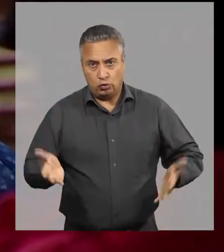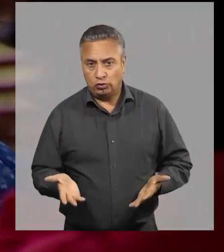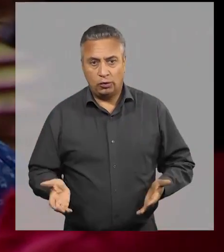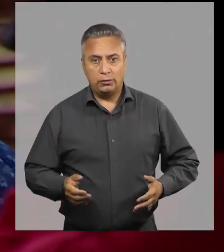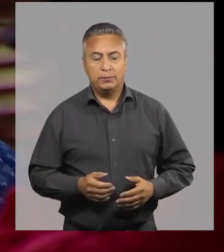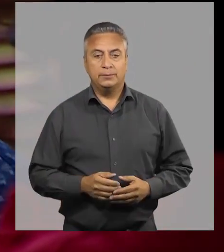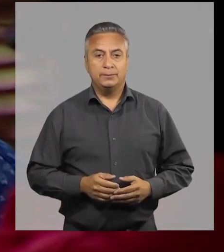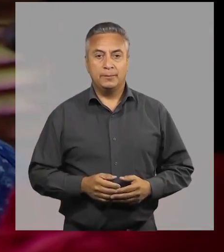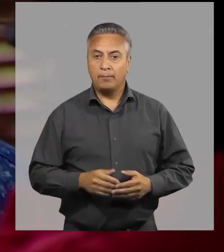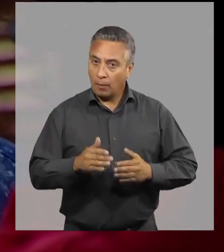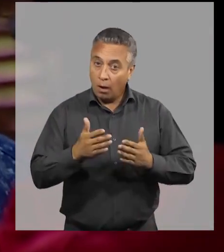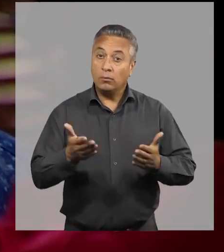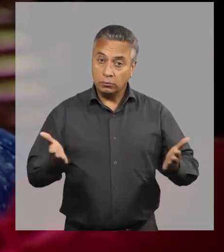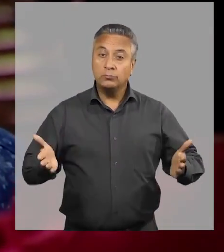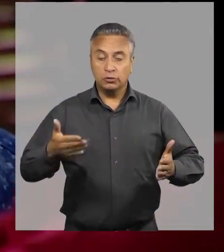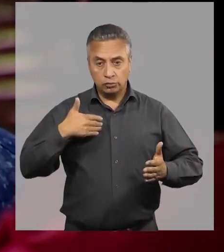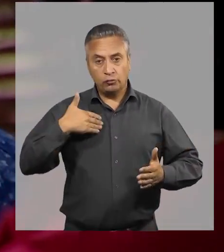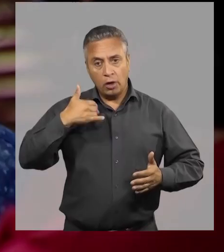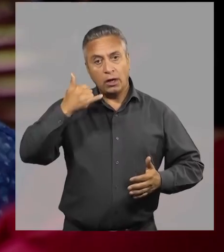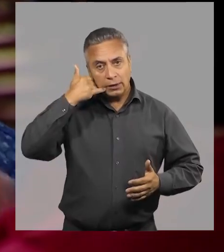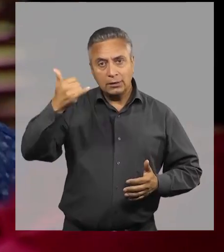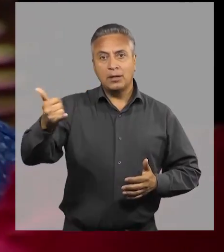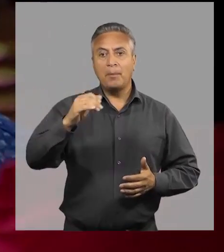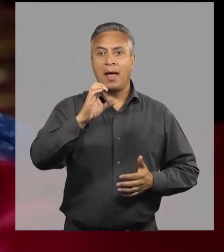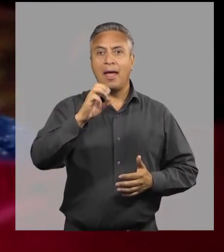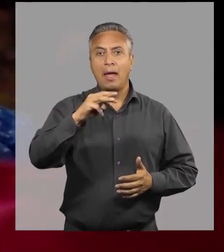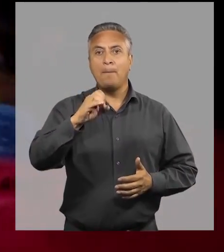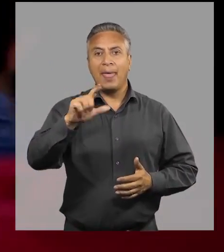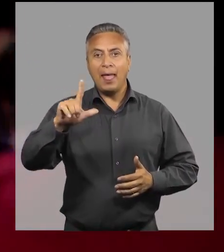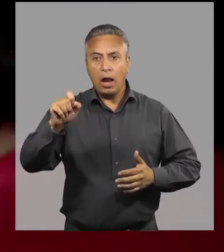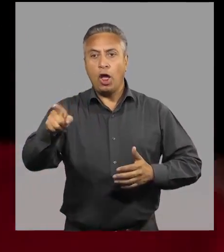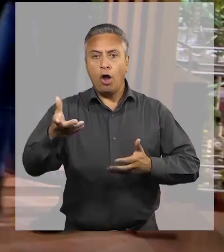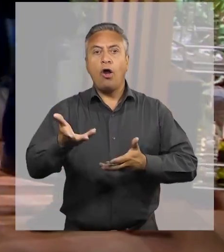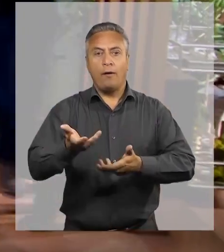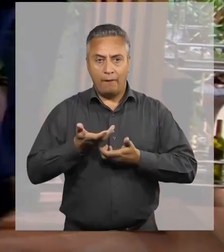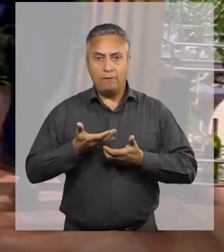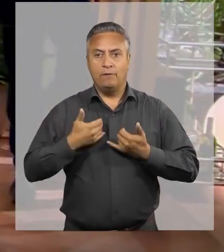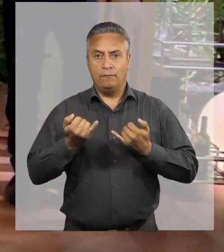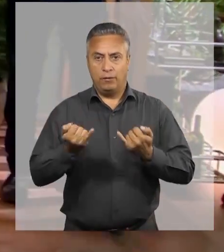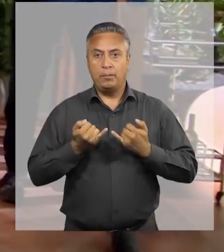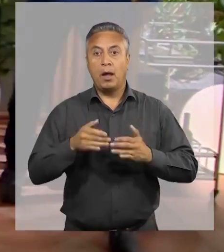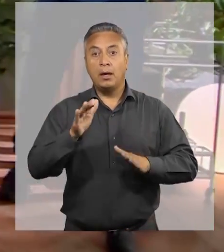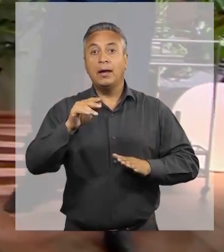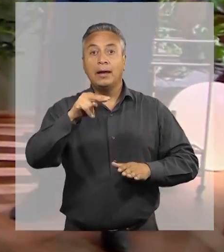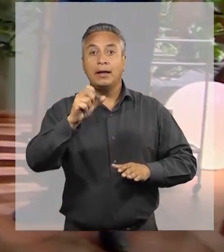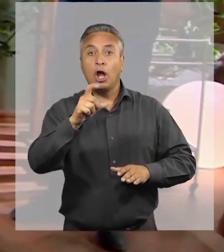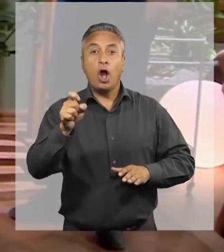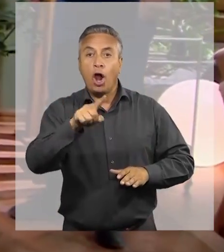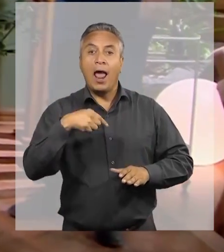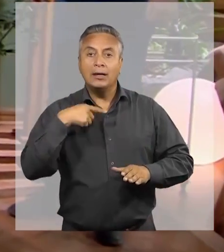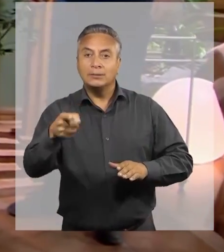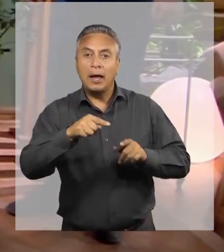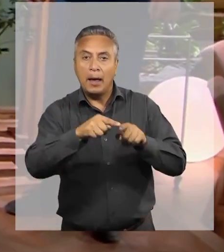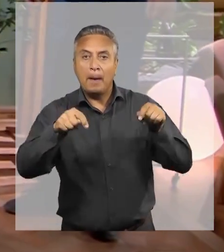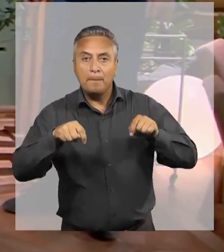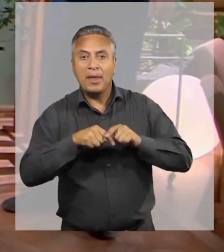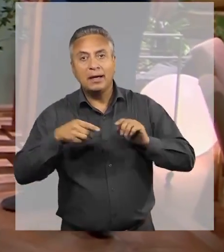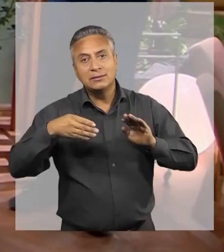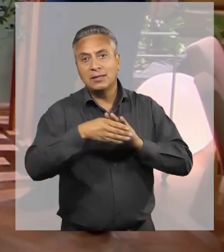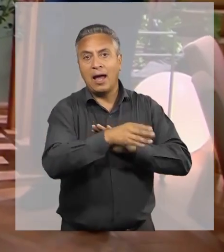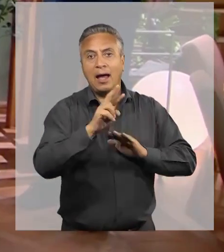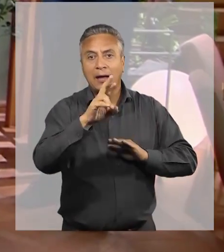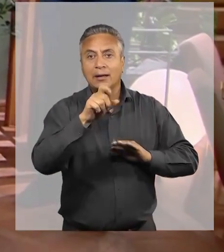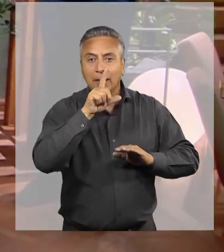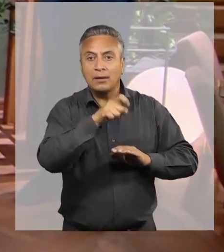más. Bueno, voy a llamar a Emilio para que me informe. Ah, sí, gracias. Y Nicolás quería pasar a la pieza de Rita